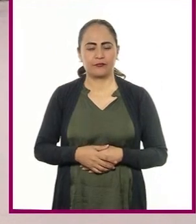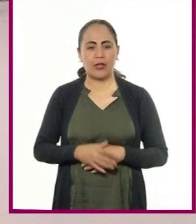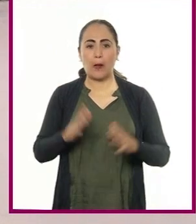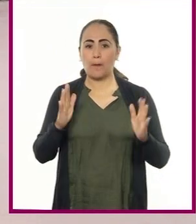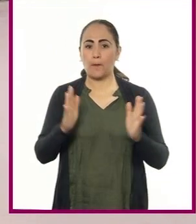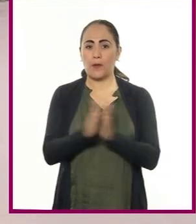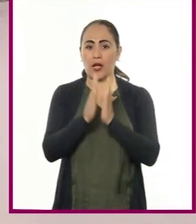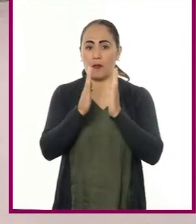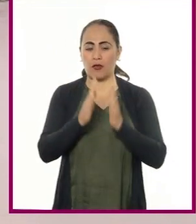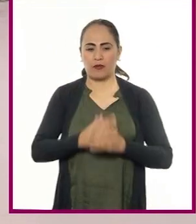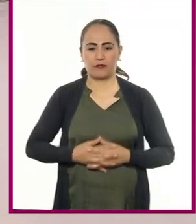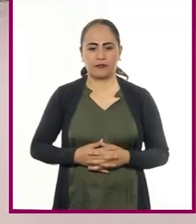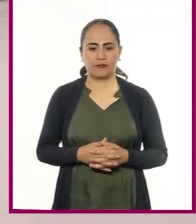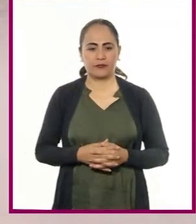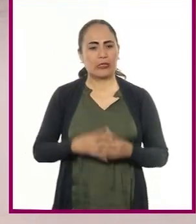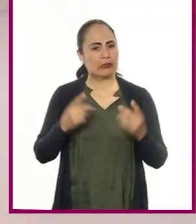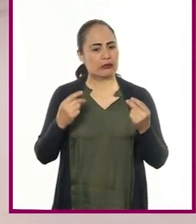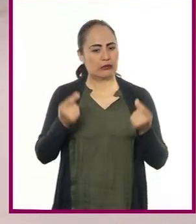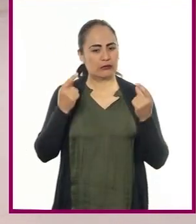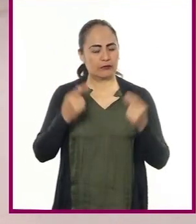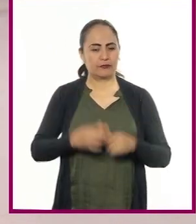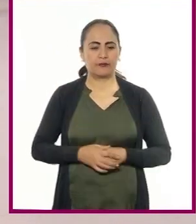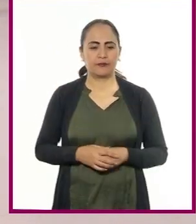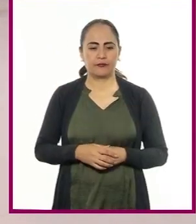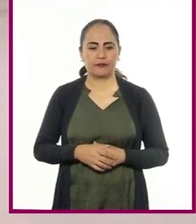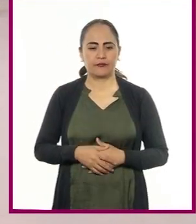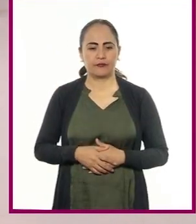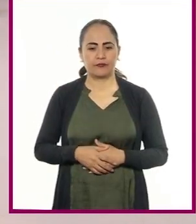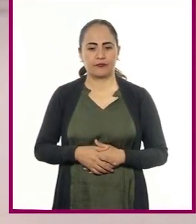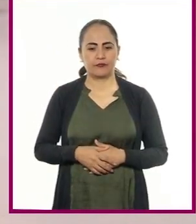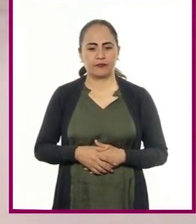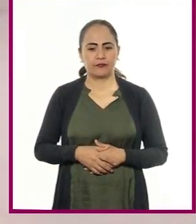girar, ¿cierto? Nada más, rápido por ahí.